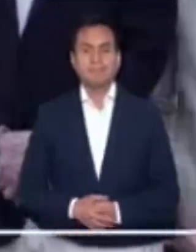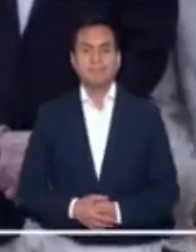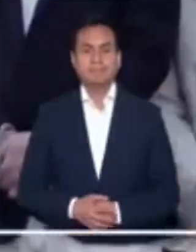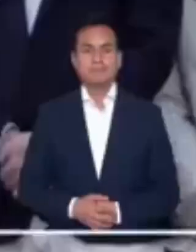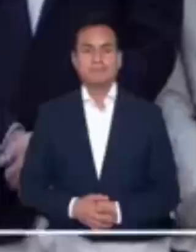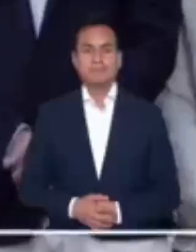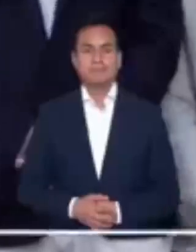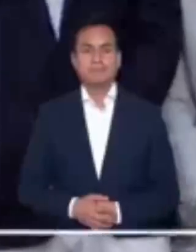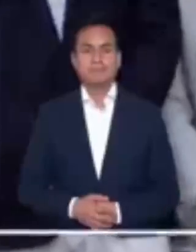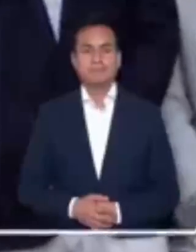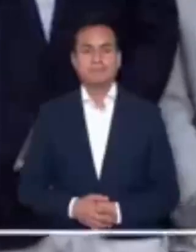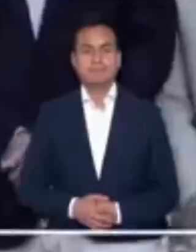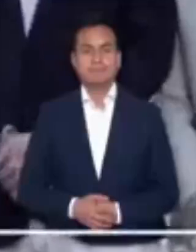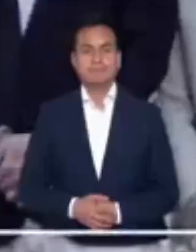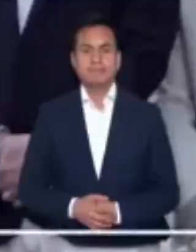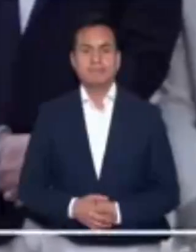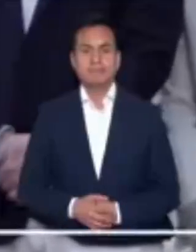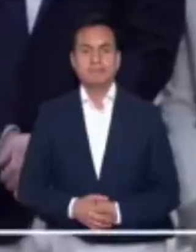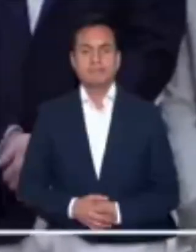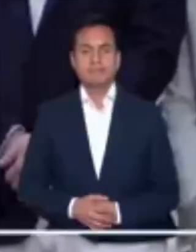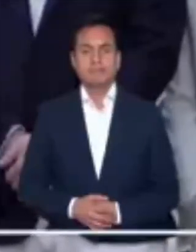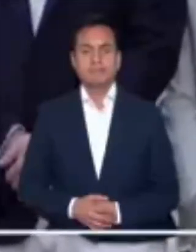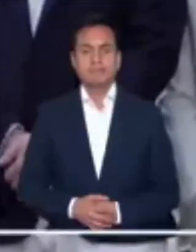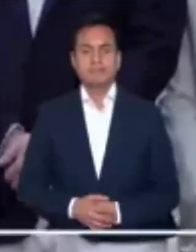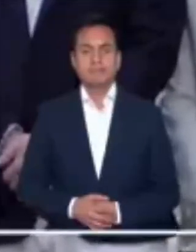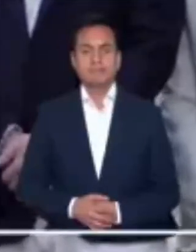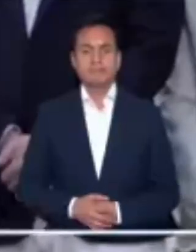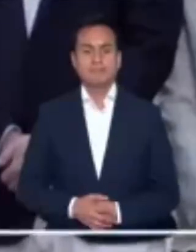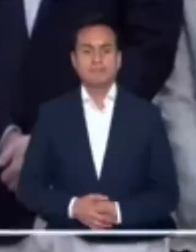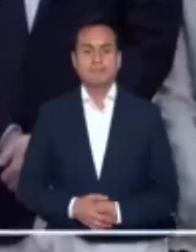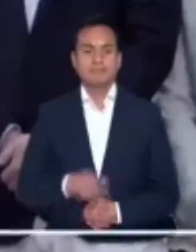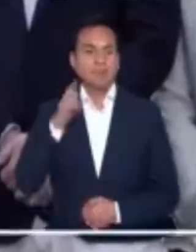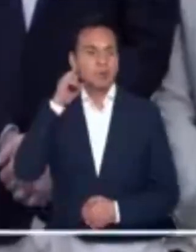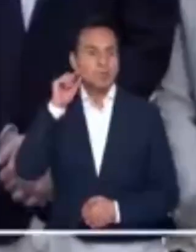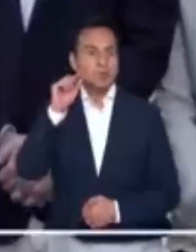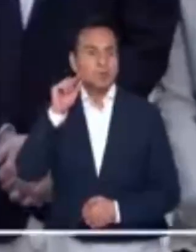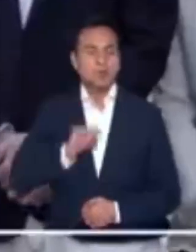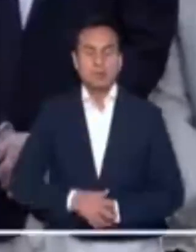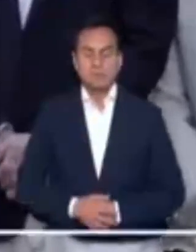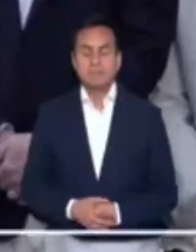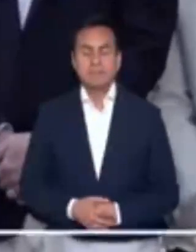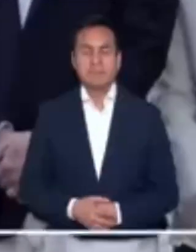la ejecución. Ya no vamos a pelear por esto, ¿no? Oye,